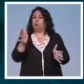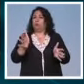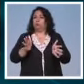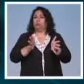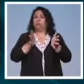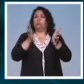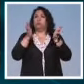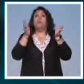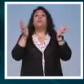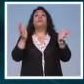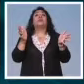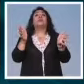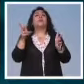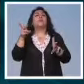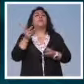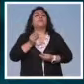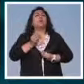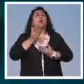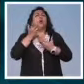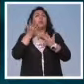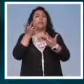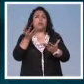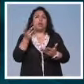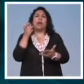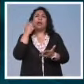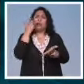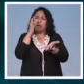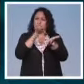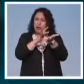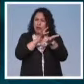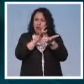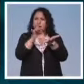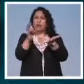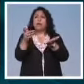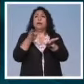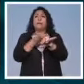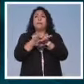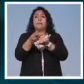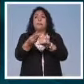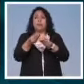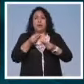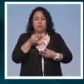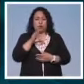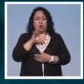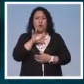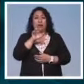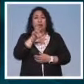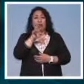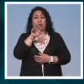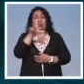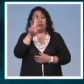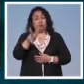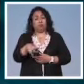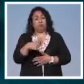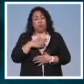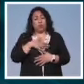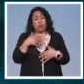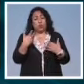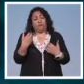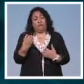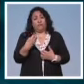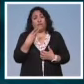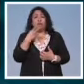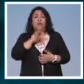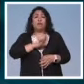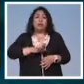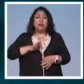inesperada, la de su poesía. Agradezco el premio Cardenal, es un honor, una felicidad,